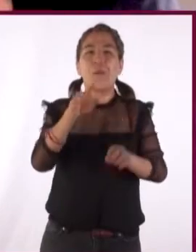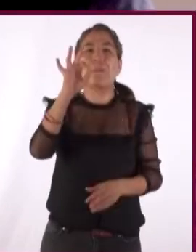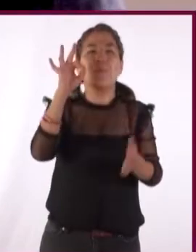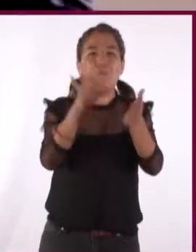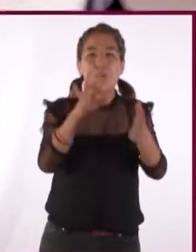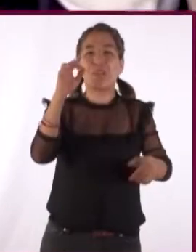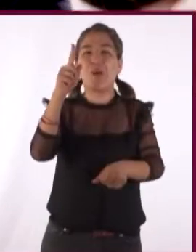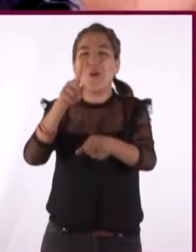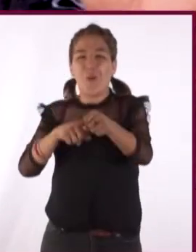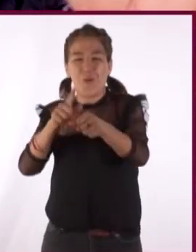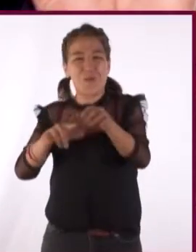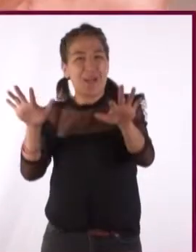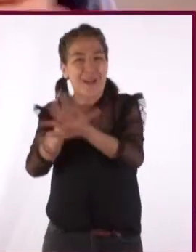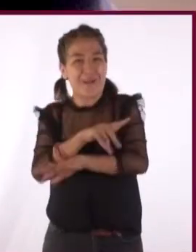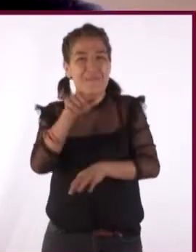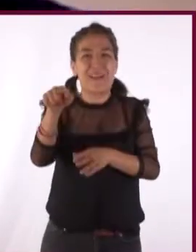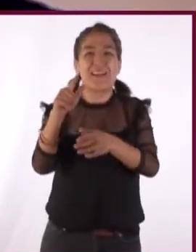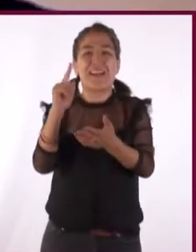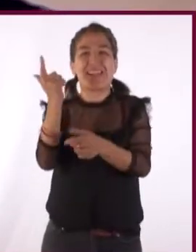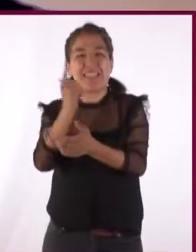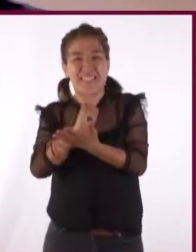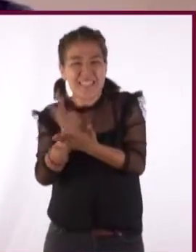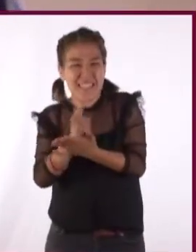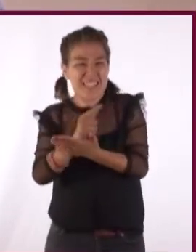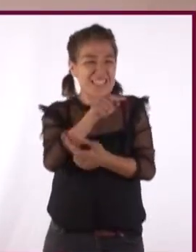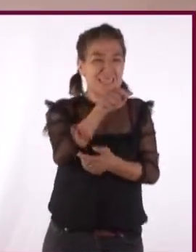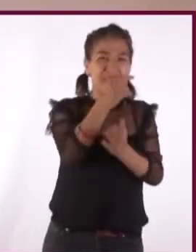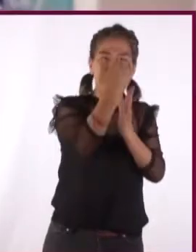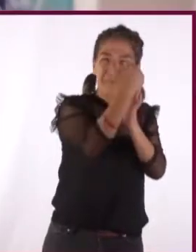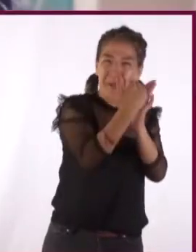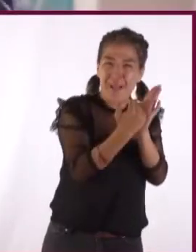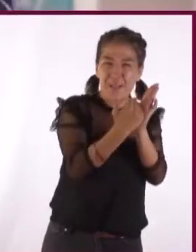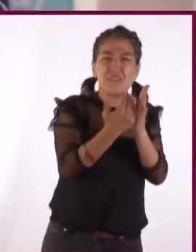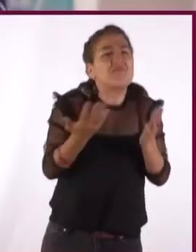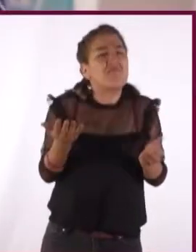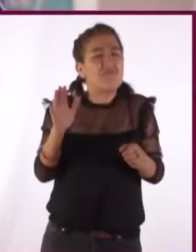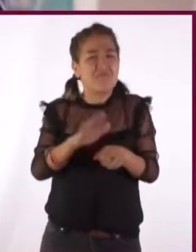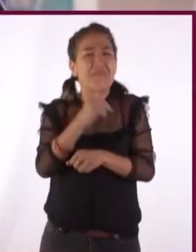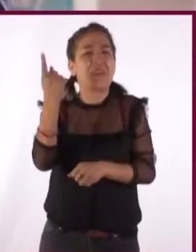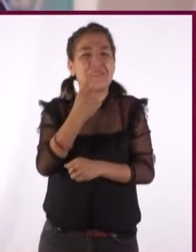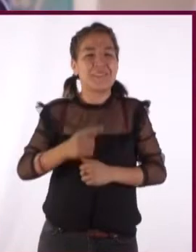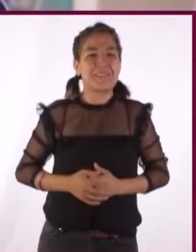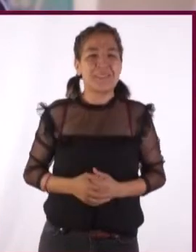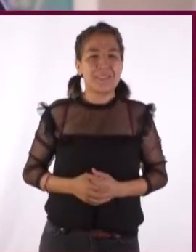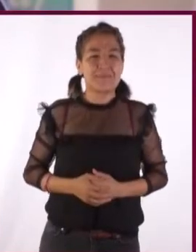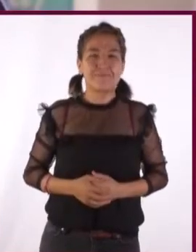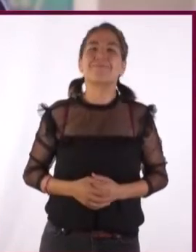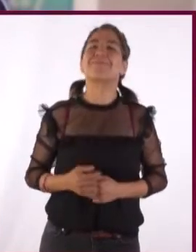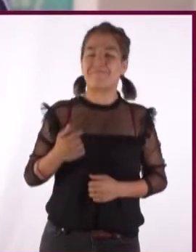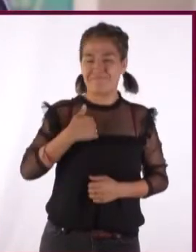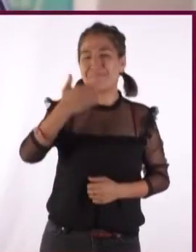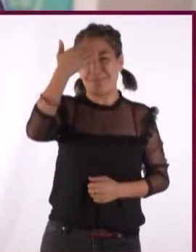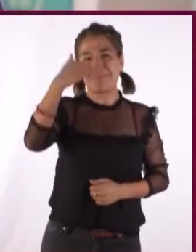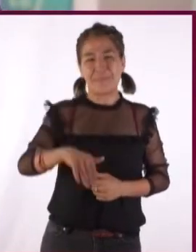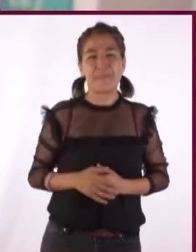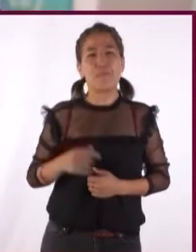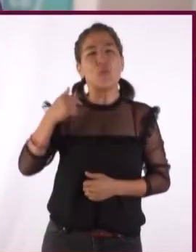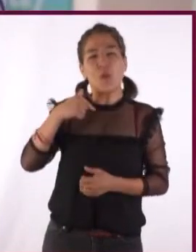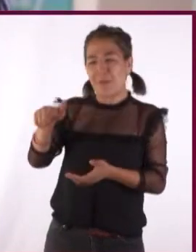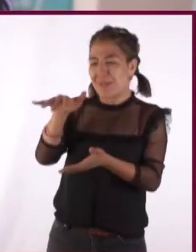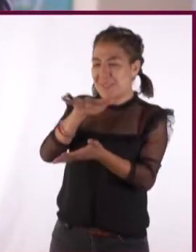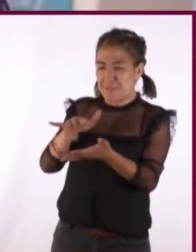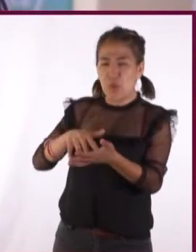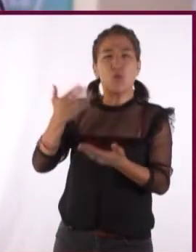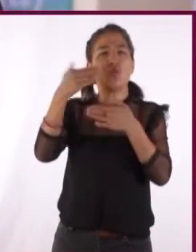color, ¿no? Unos en tonos gris y otros un poco menos. ¿Por qué pasará esto, Dismara? Pues ahora sí puedo saber qué pasa. Leí